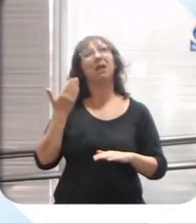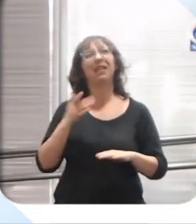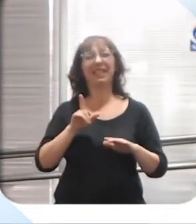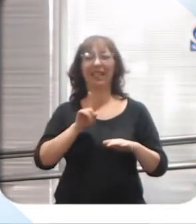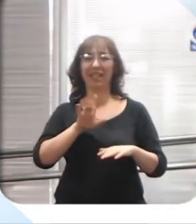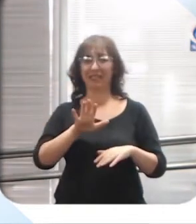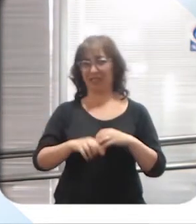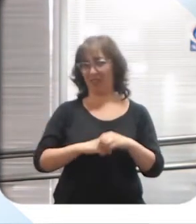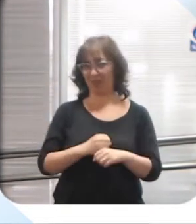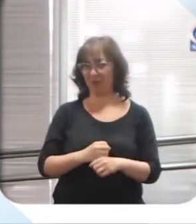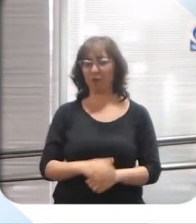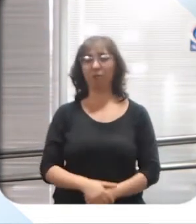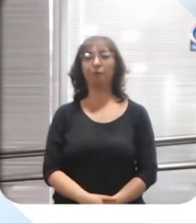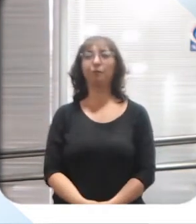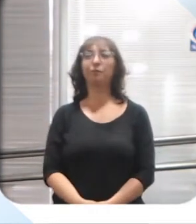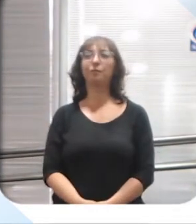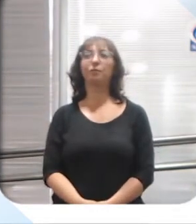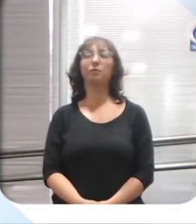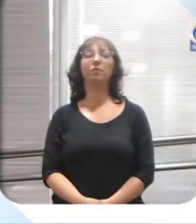15 años ya.